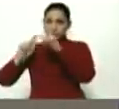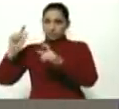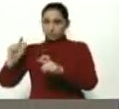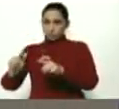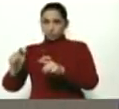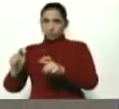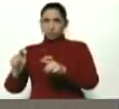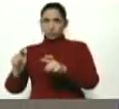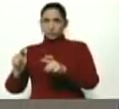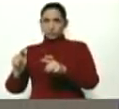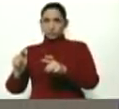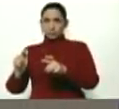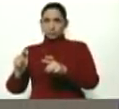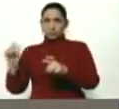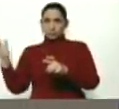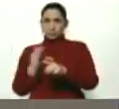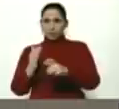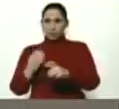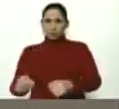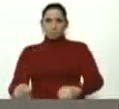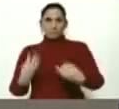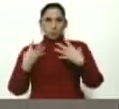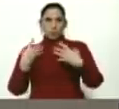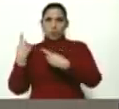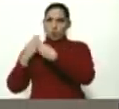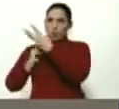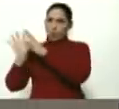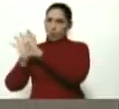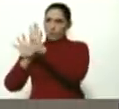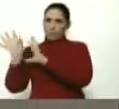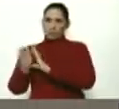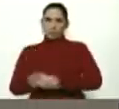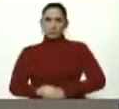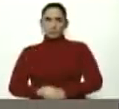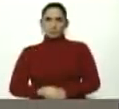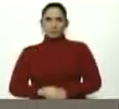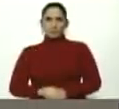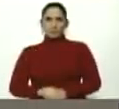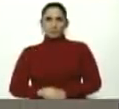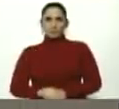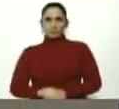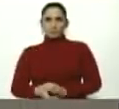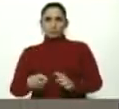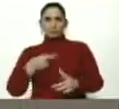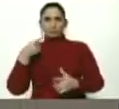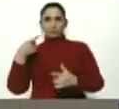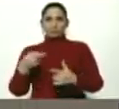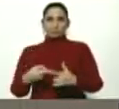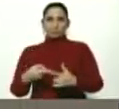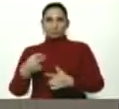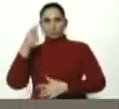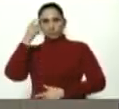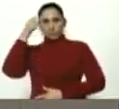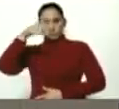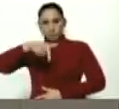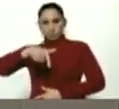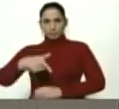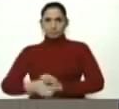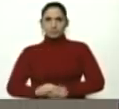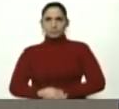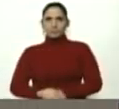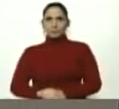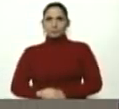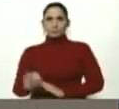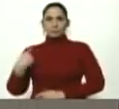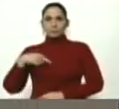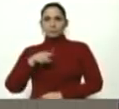connacionales que han traído la infección de estos países. Entonces, para el día de hoy,